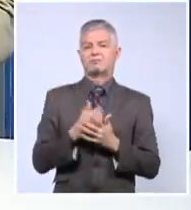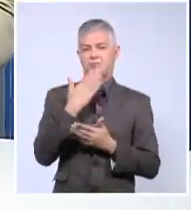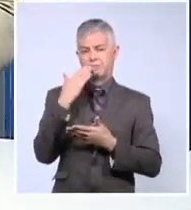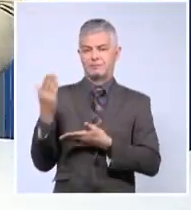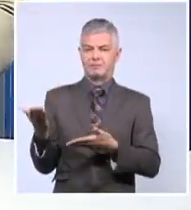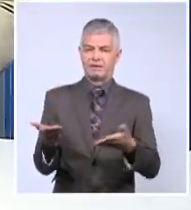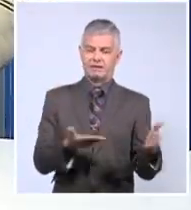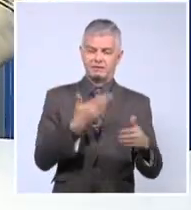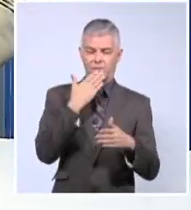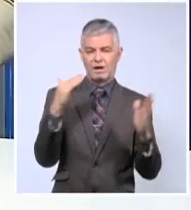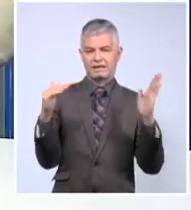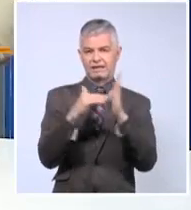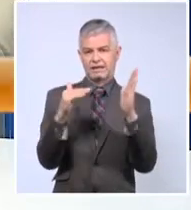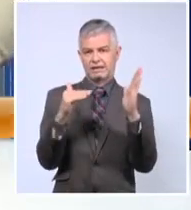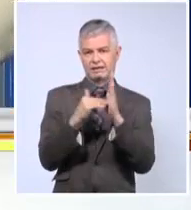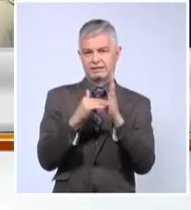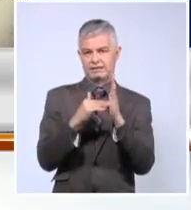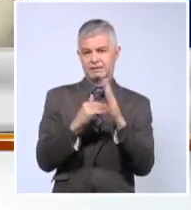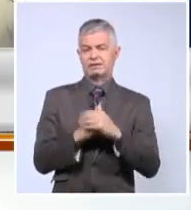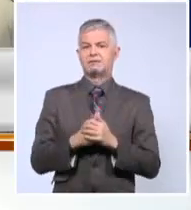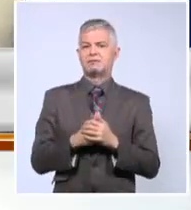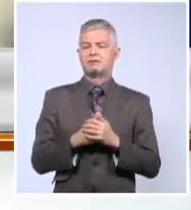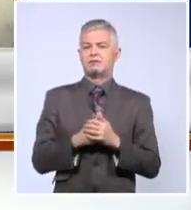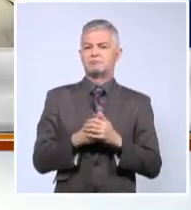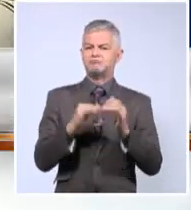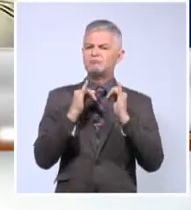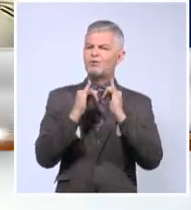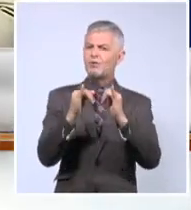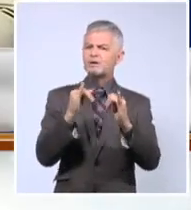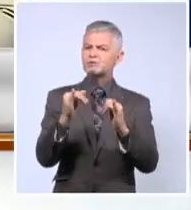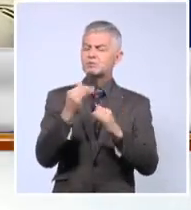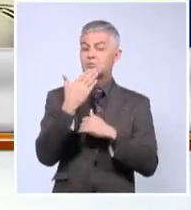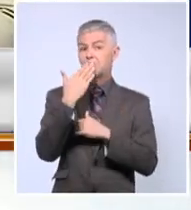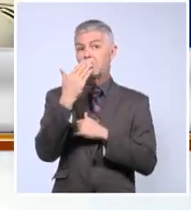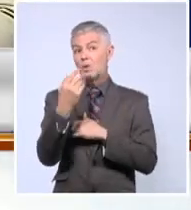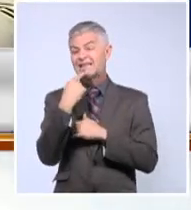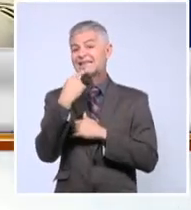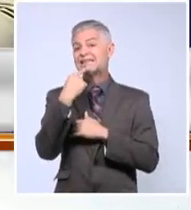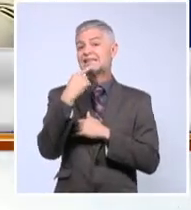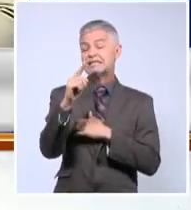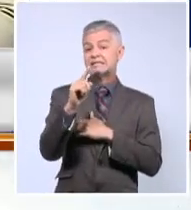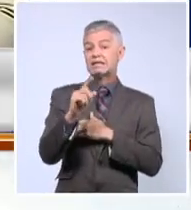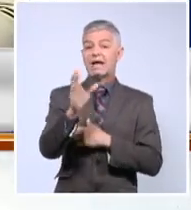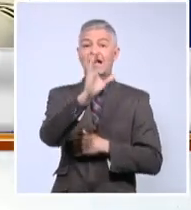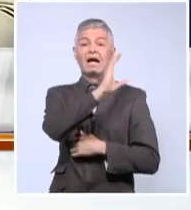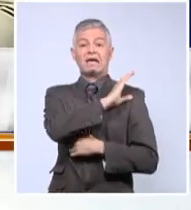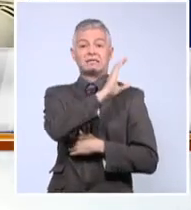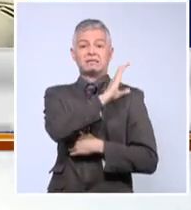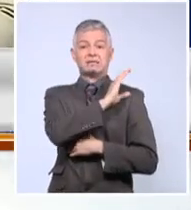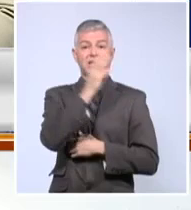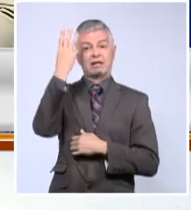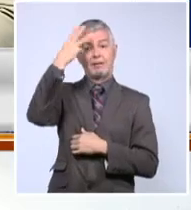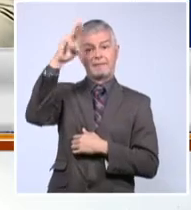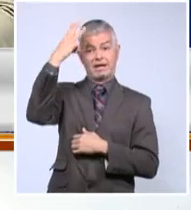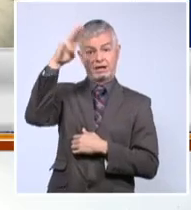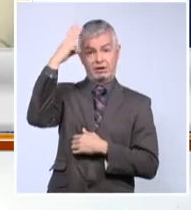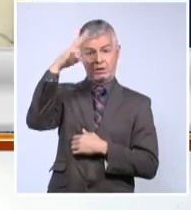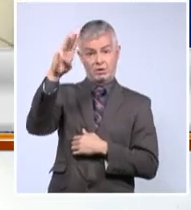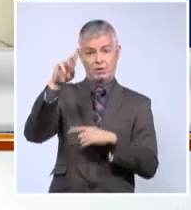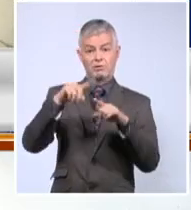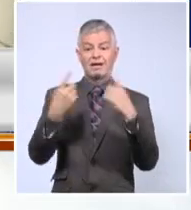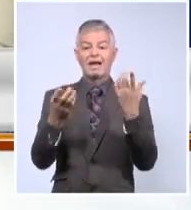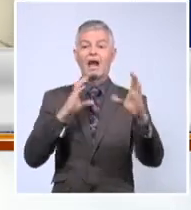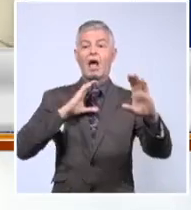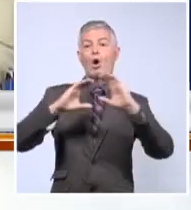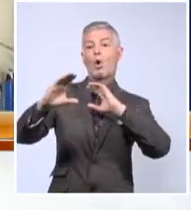buenas tardes. Bueno, buenas noticias. Así lo expresó el canciller mexicano Marcelo Ebrard sobre la